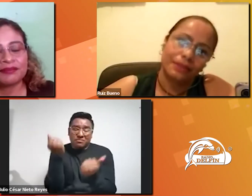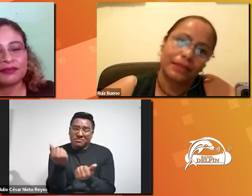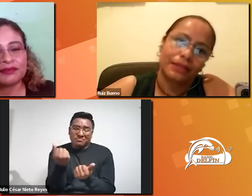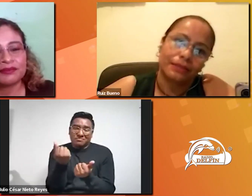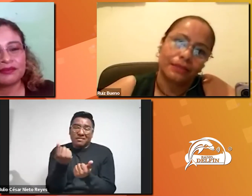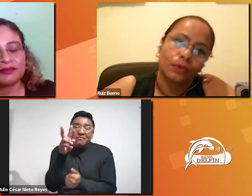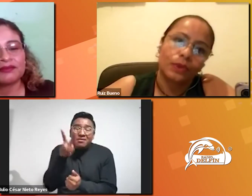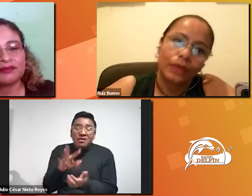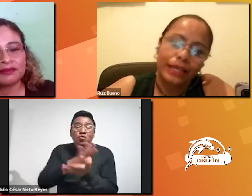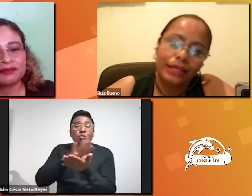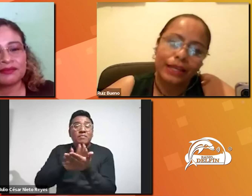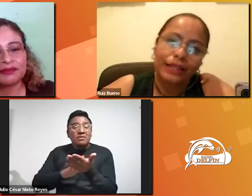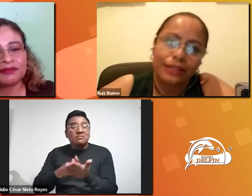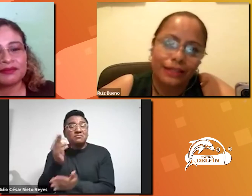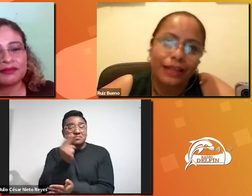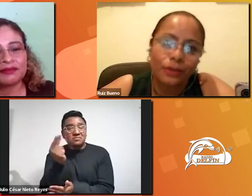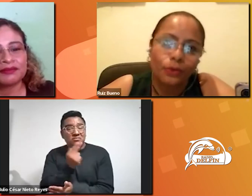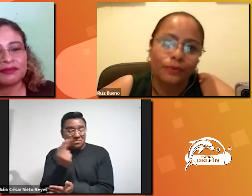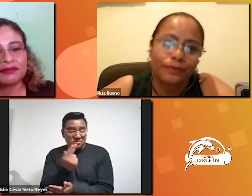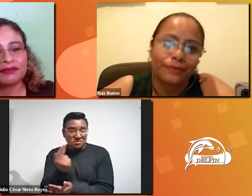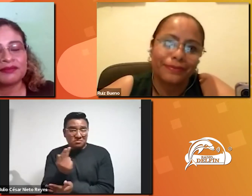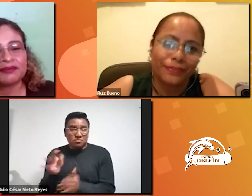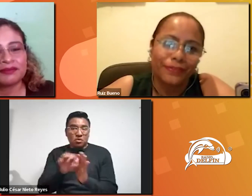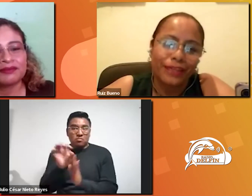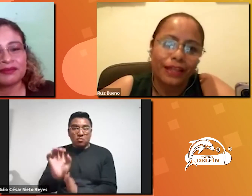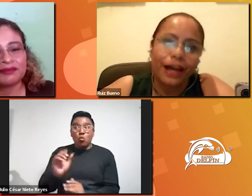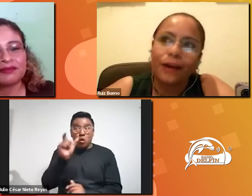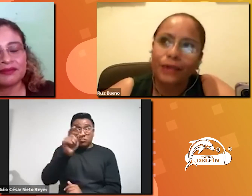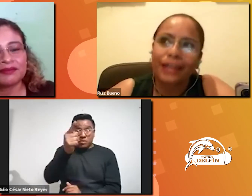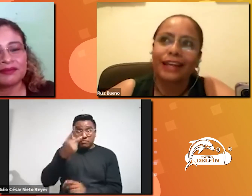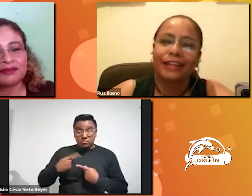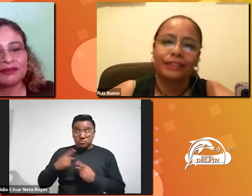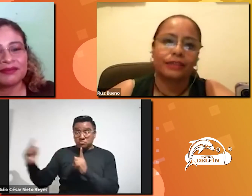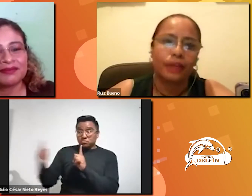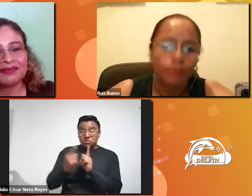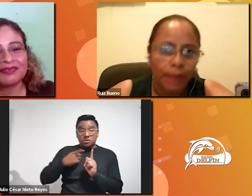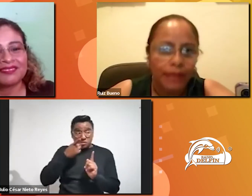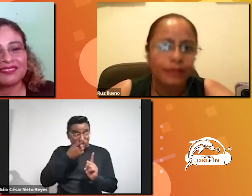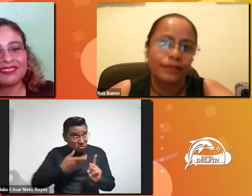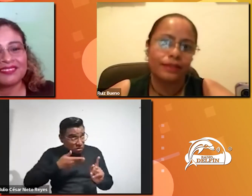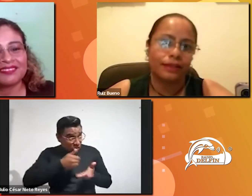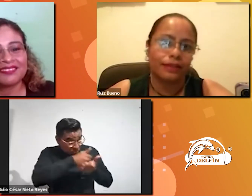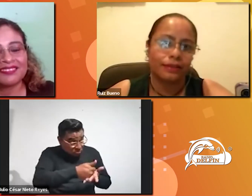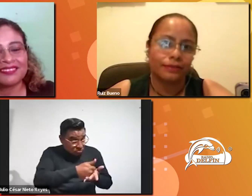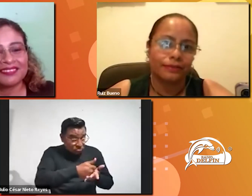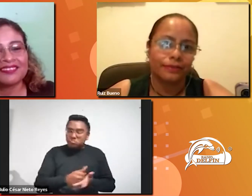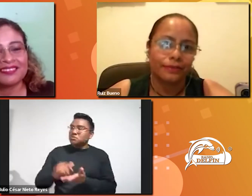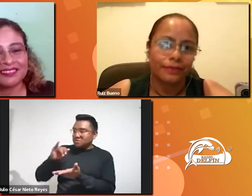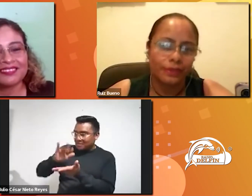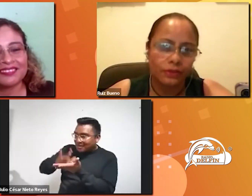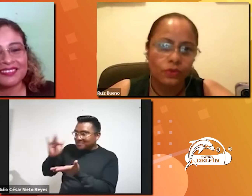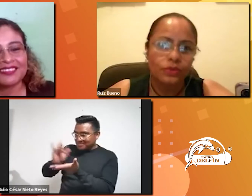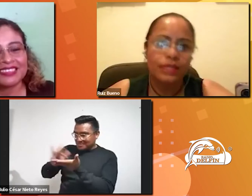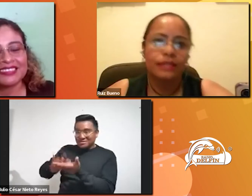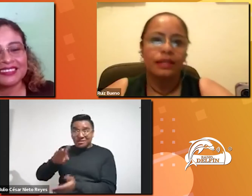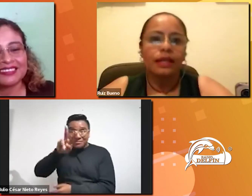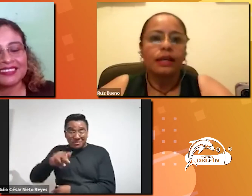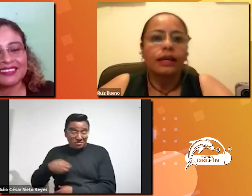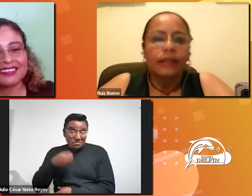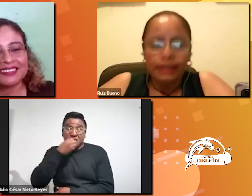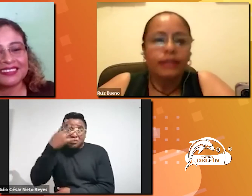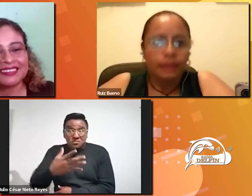través de recibir. Cuando alguien llega y te dice, te ayudo, ¿no? Ok, gracias. Qué padre se siente.